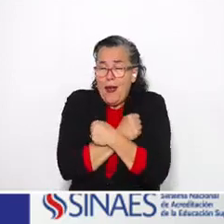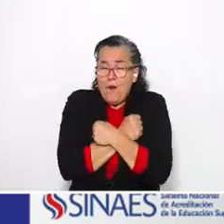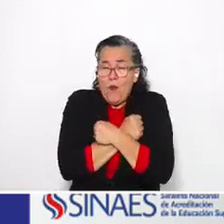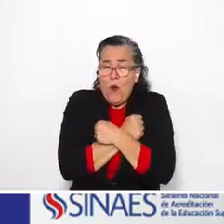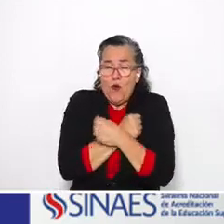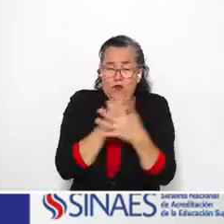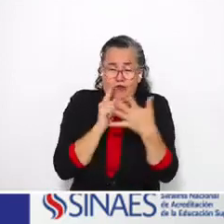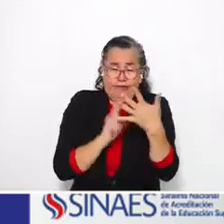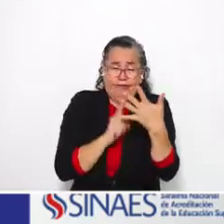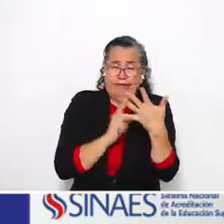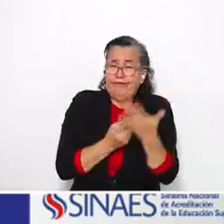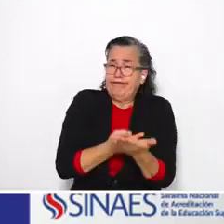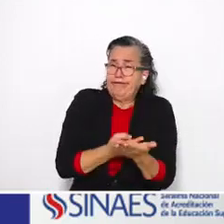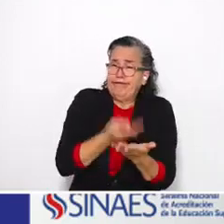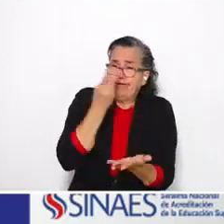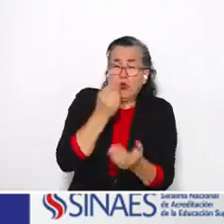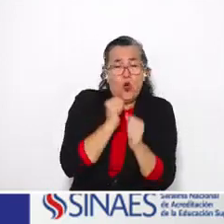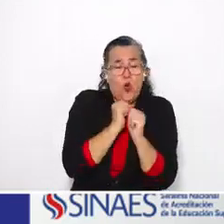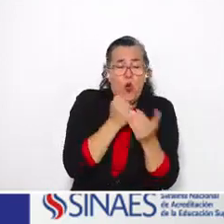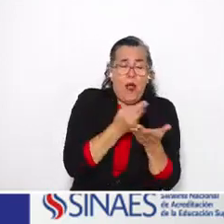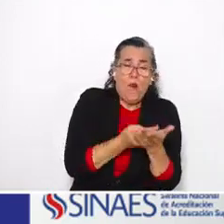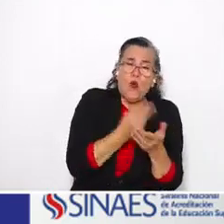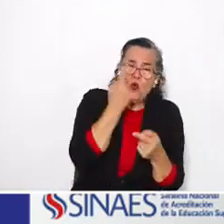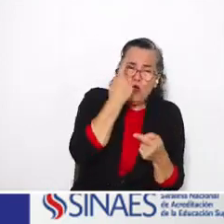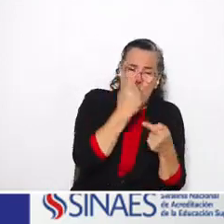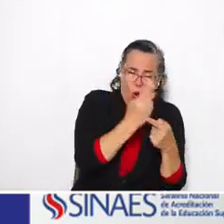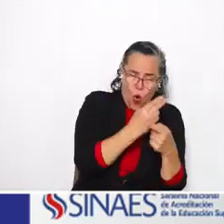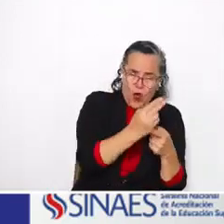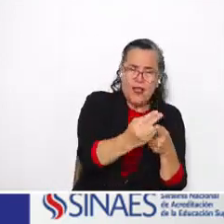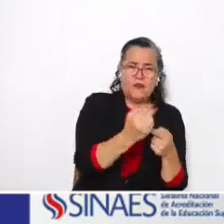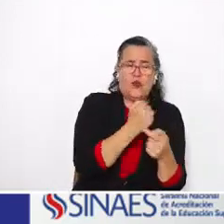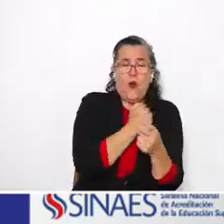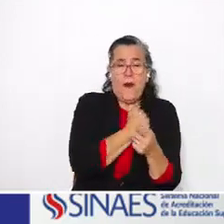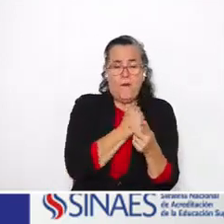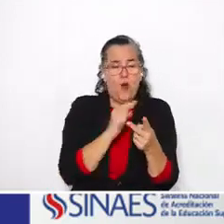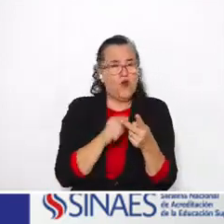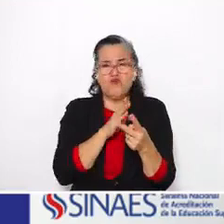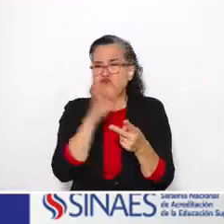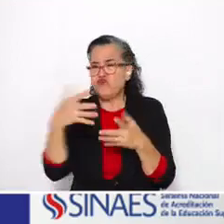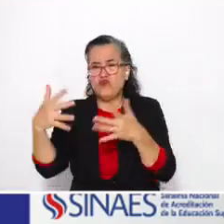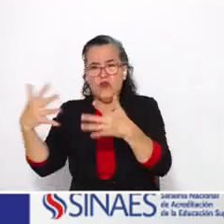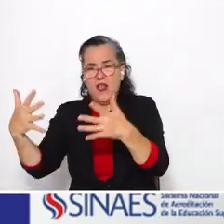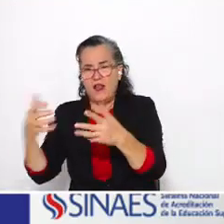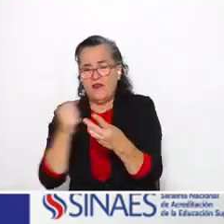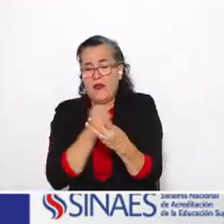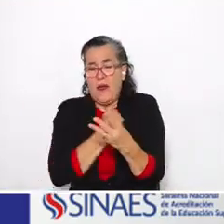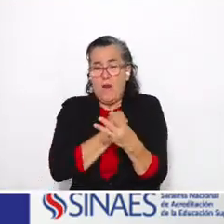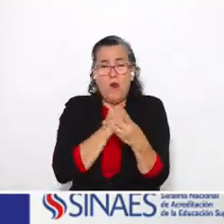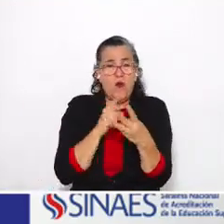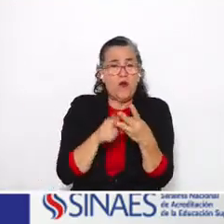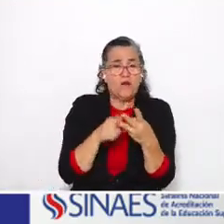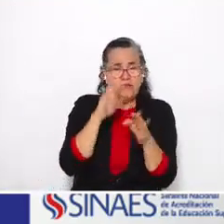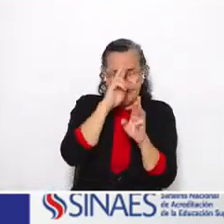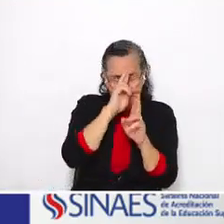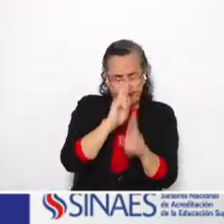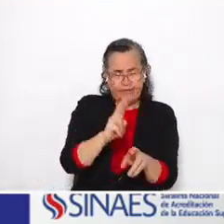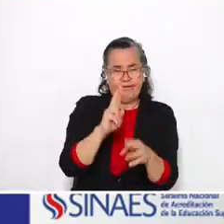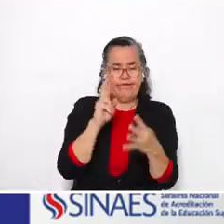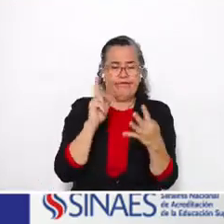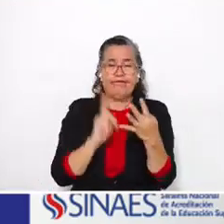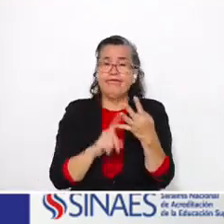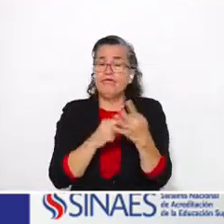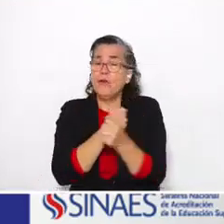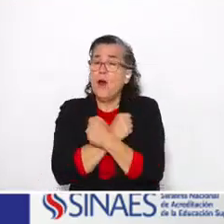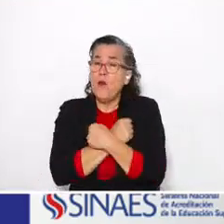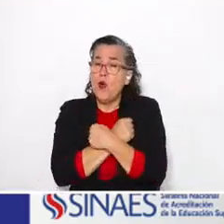amor usted es honesto, con amor usted no va a la guerra, con amor usted respeta y